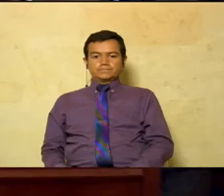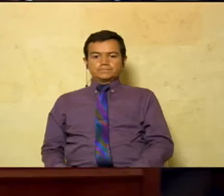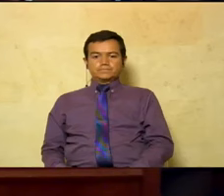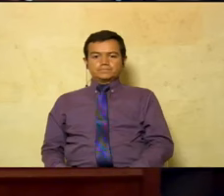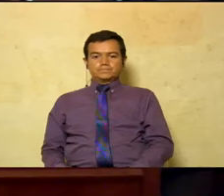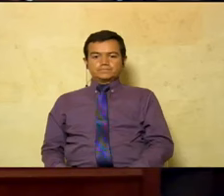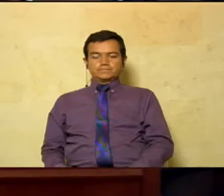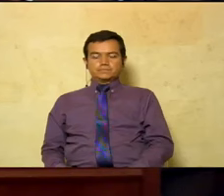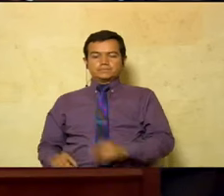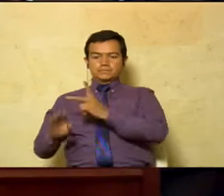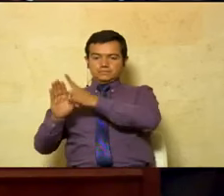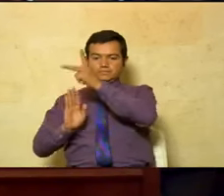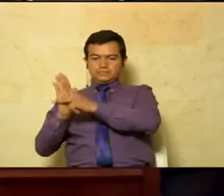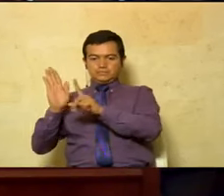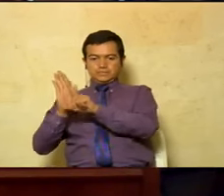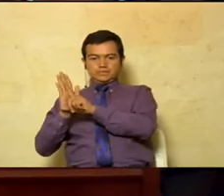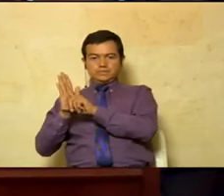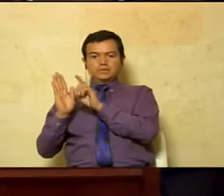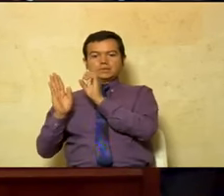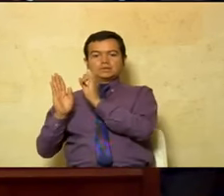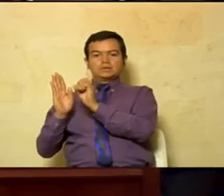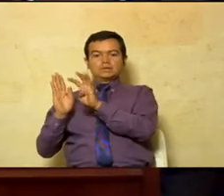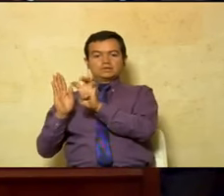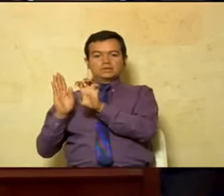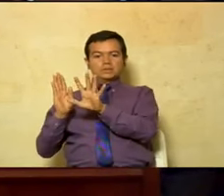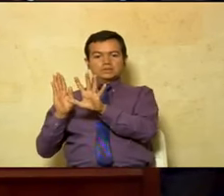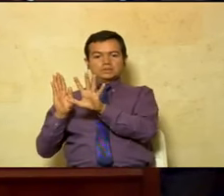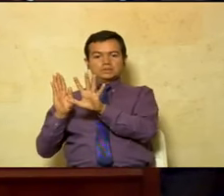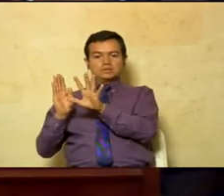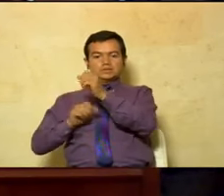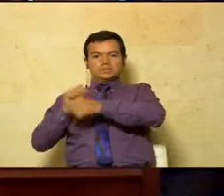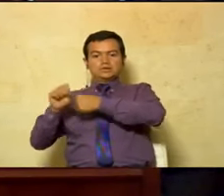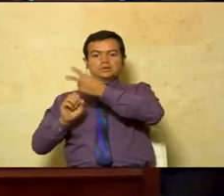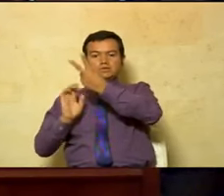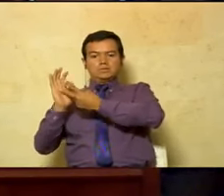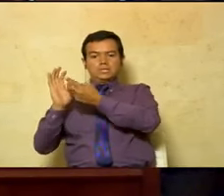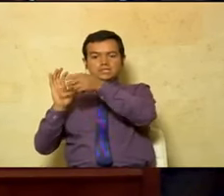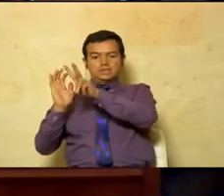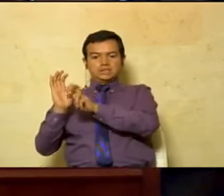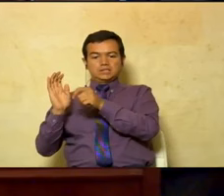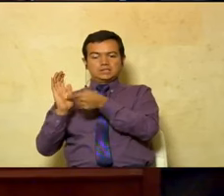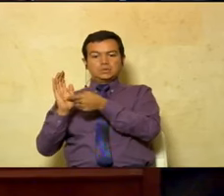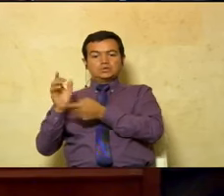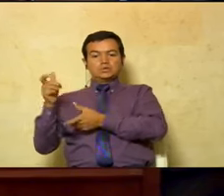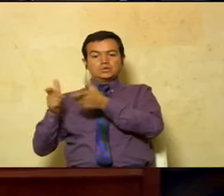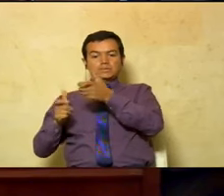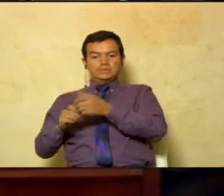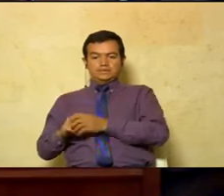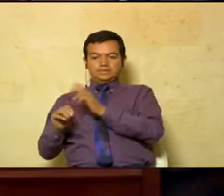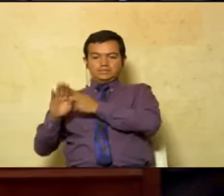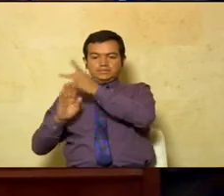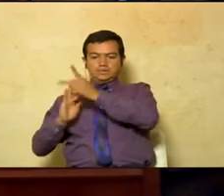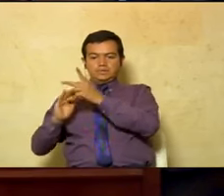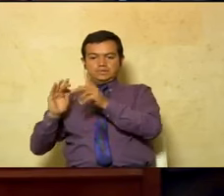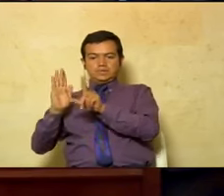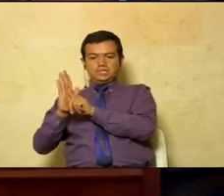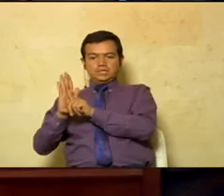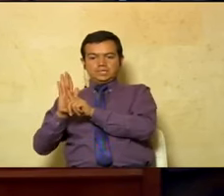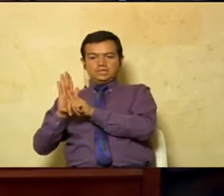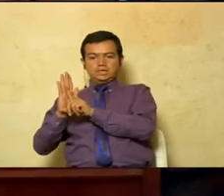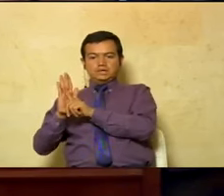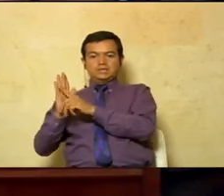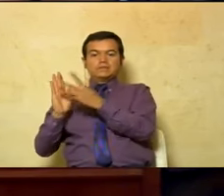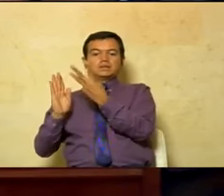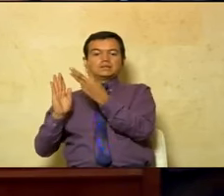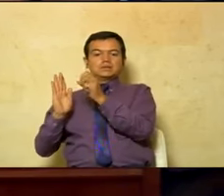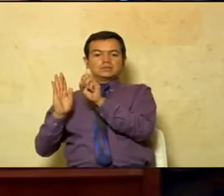cámara proyecto de ley número 095 2017 cámara proyecto de ley número 302